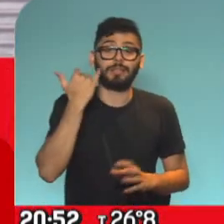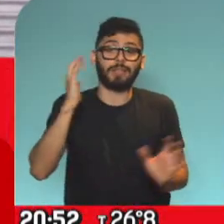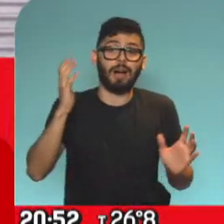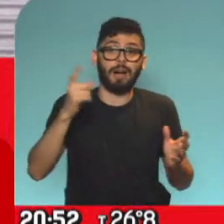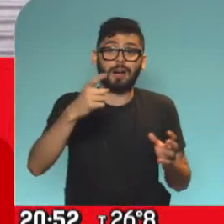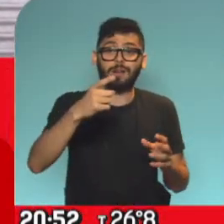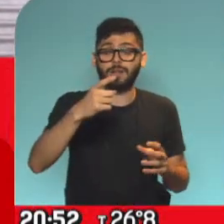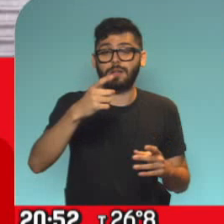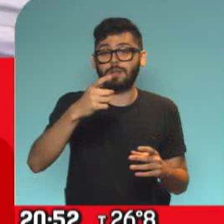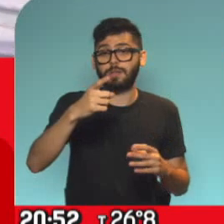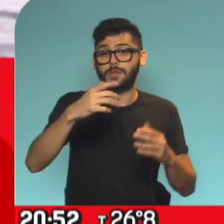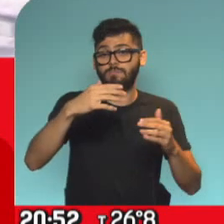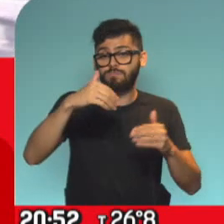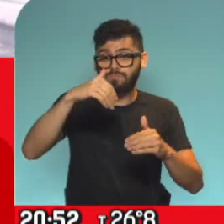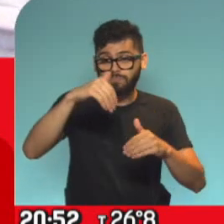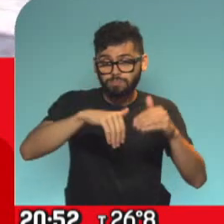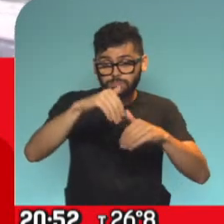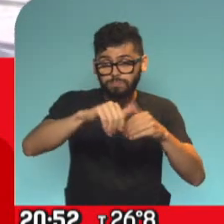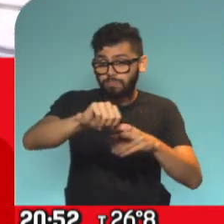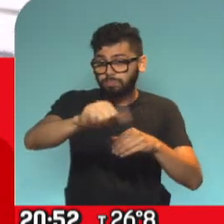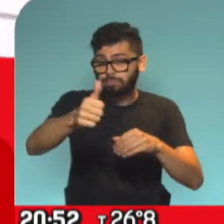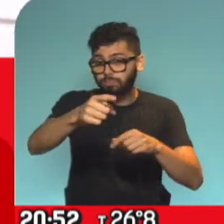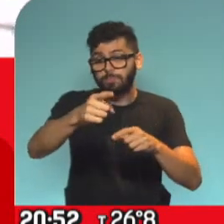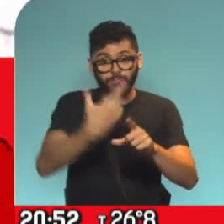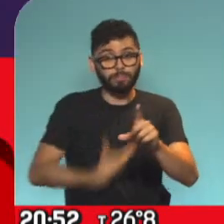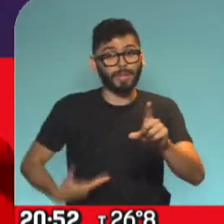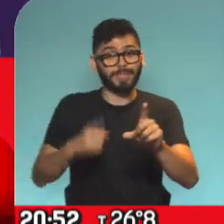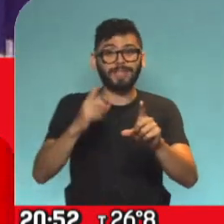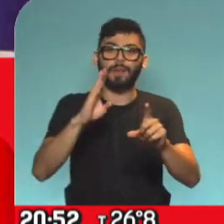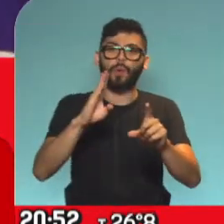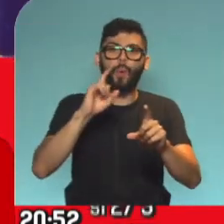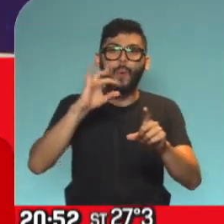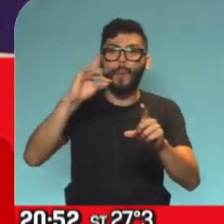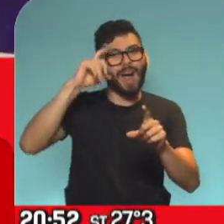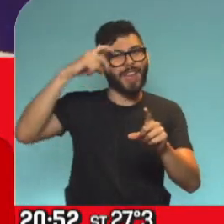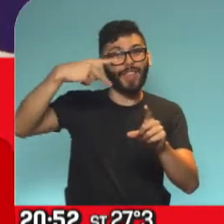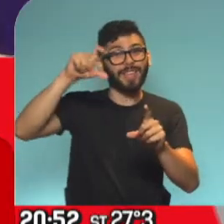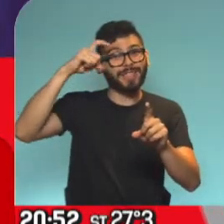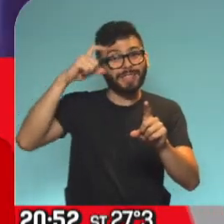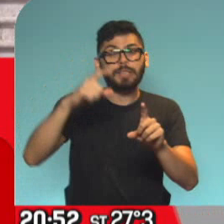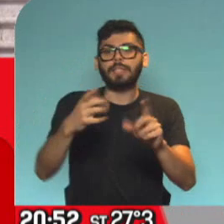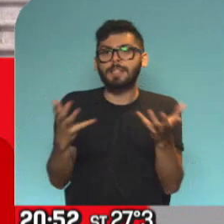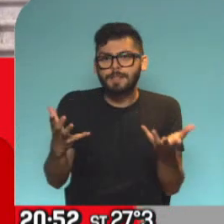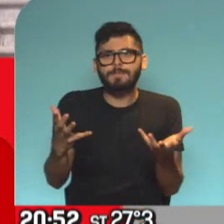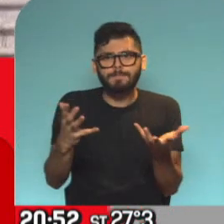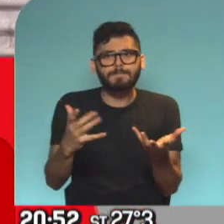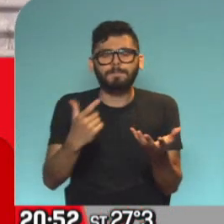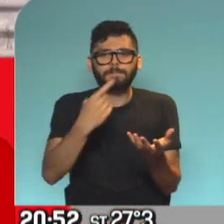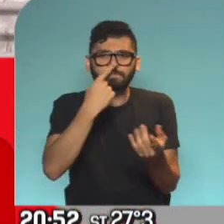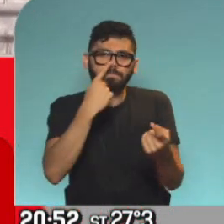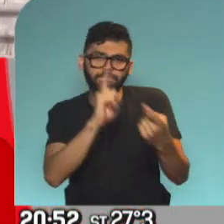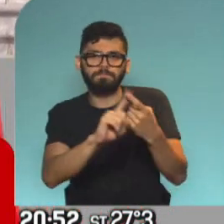tenido el presidente Biden, se acercaban las agendas de interés.